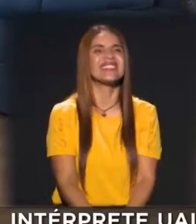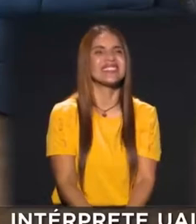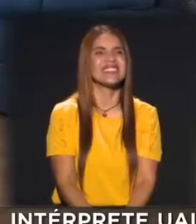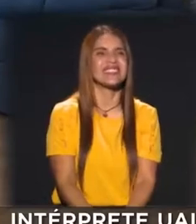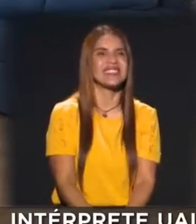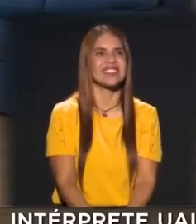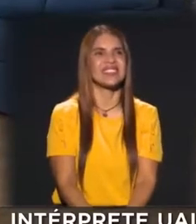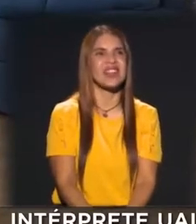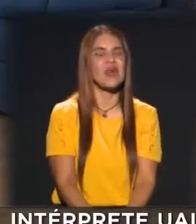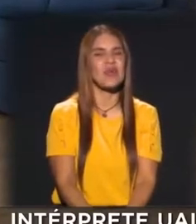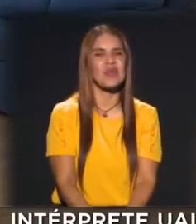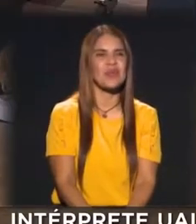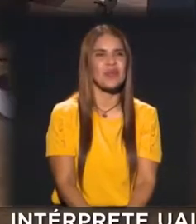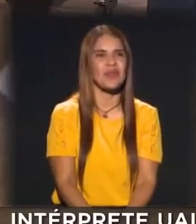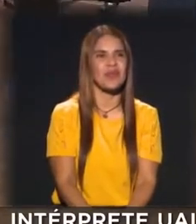Bueno, me dice que...